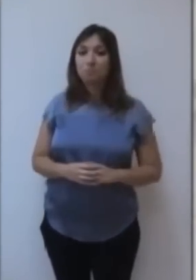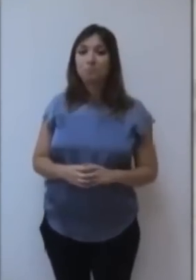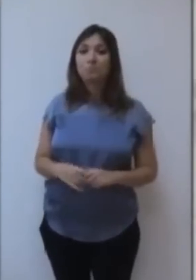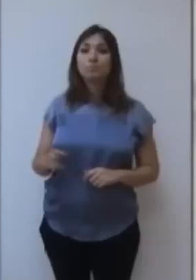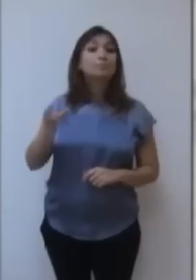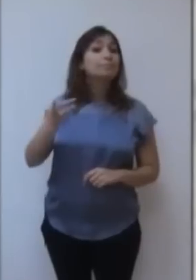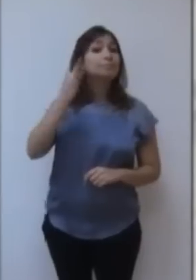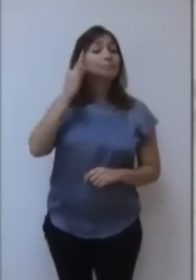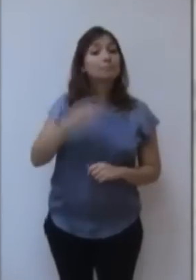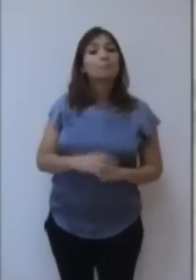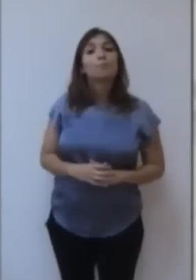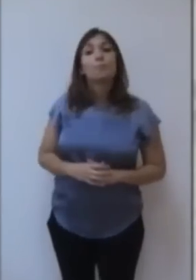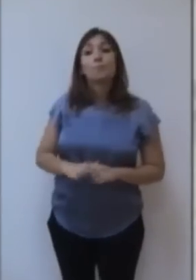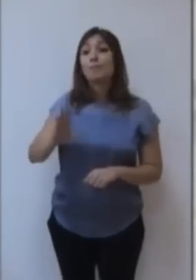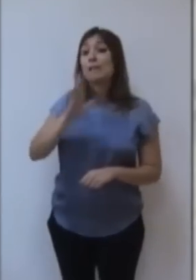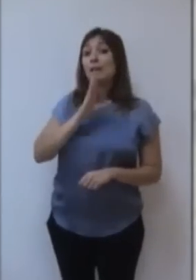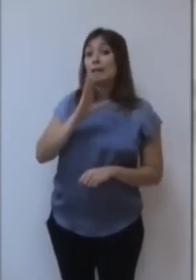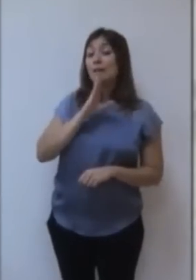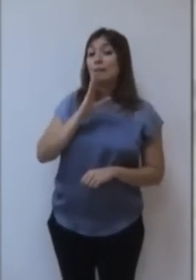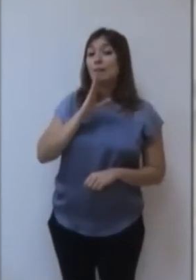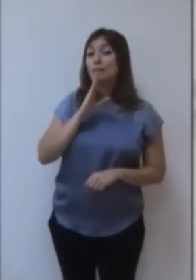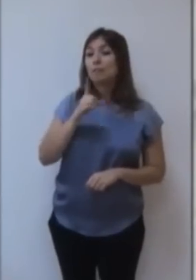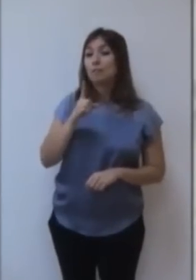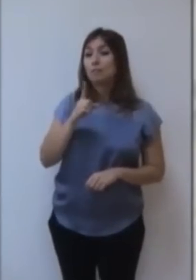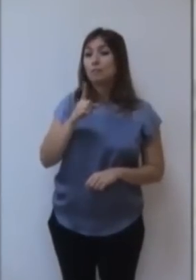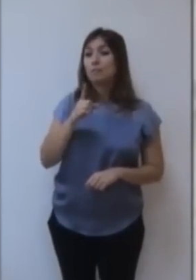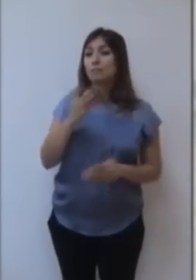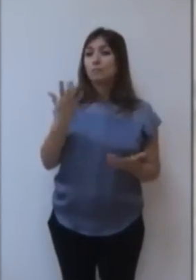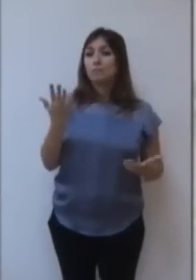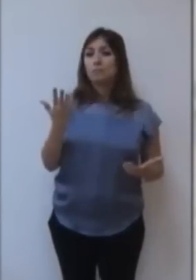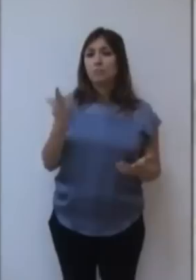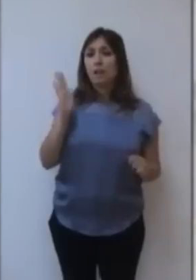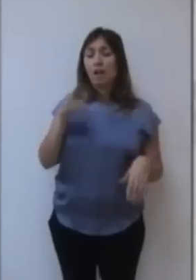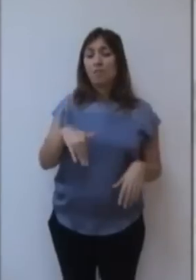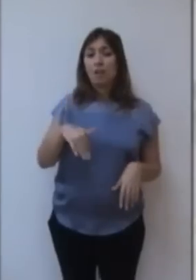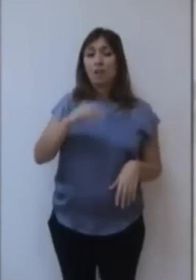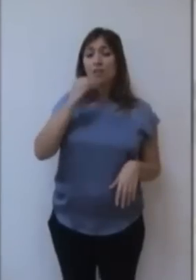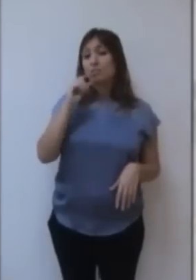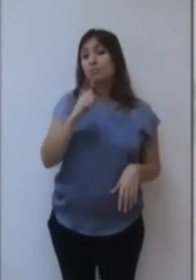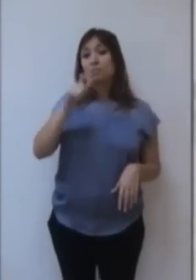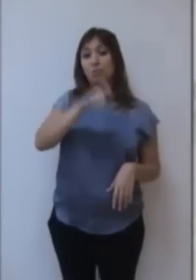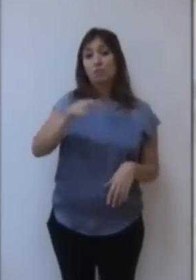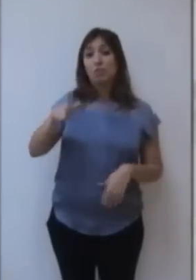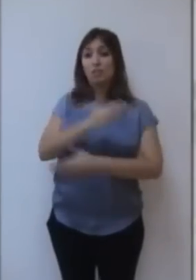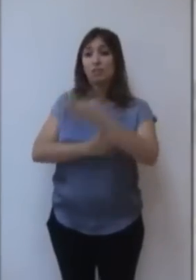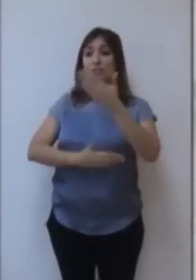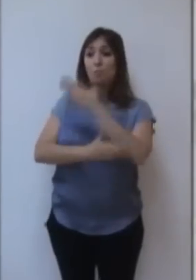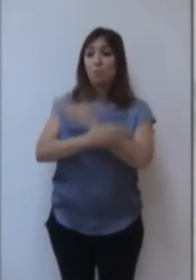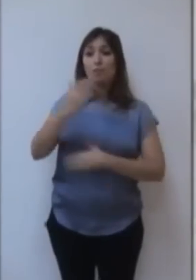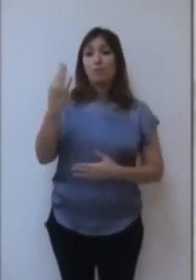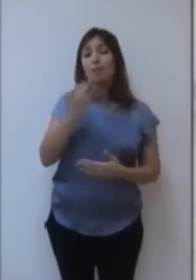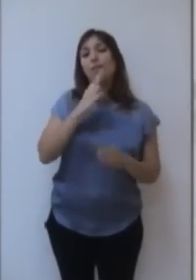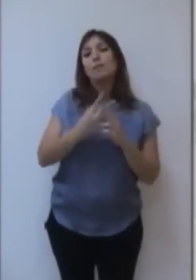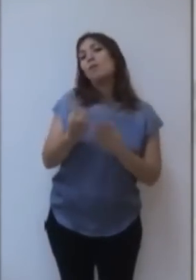quería apuntar que con lo que decías antes, que yo creo que tampoco es rentable. Las personas con discapacidad, el hacer